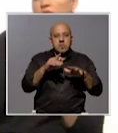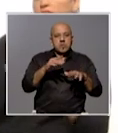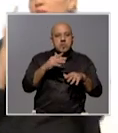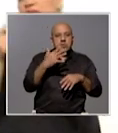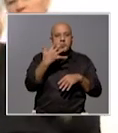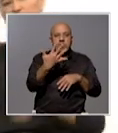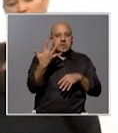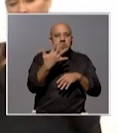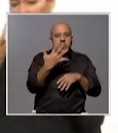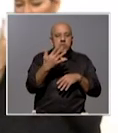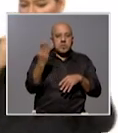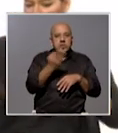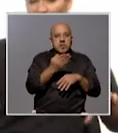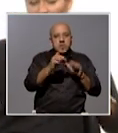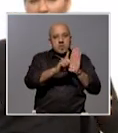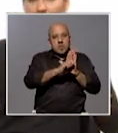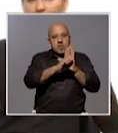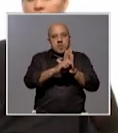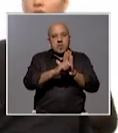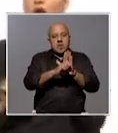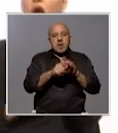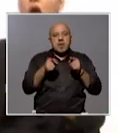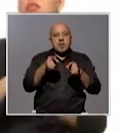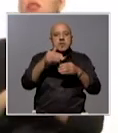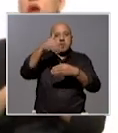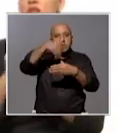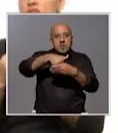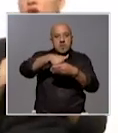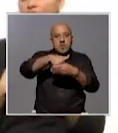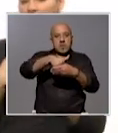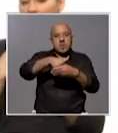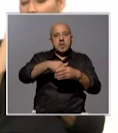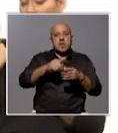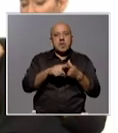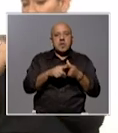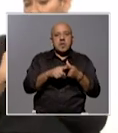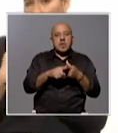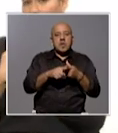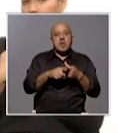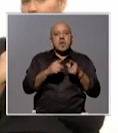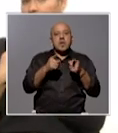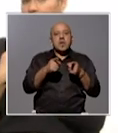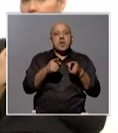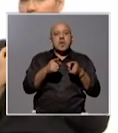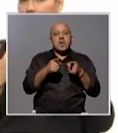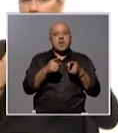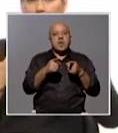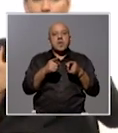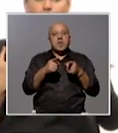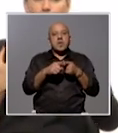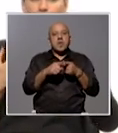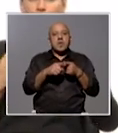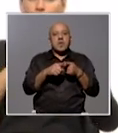55 por ciento de la ley en la cual se va a votar dividido y que eso representa en definitiva